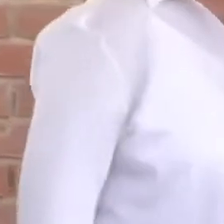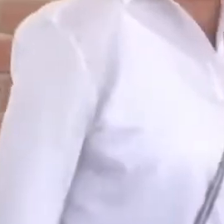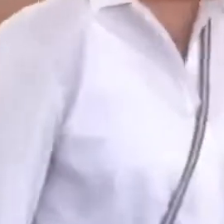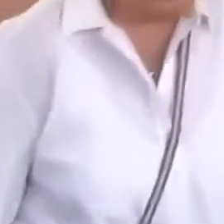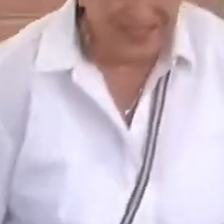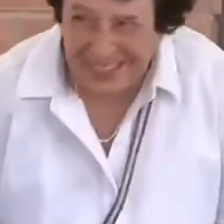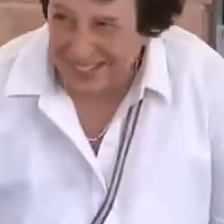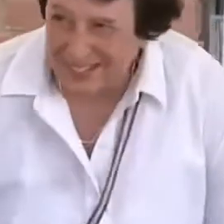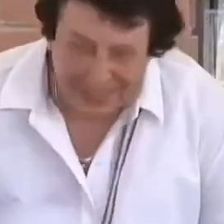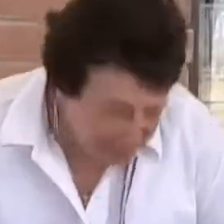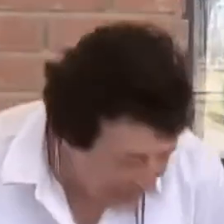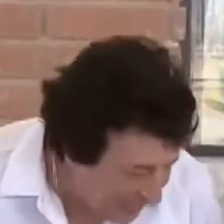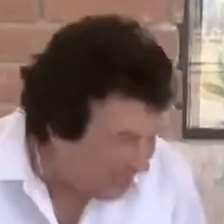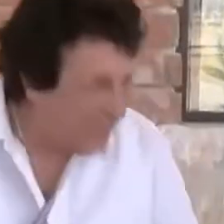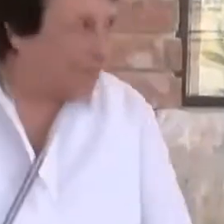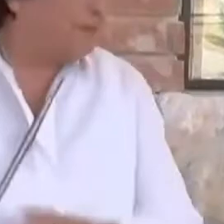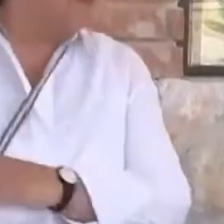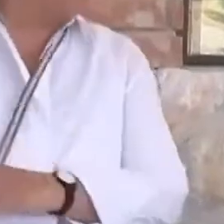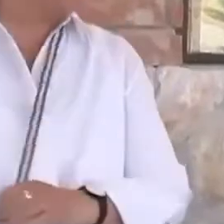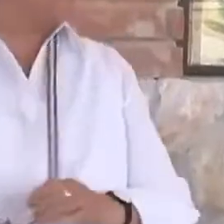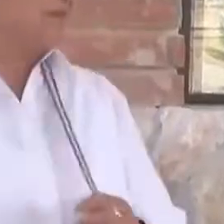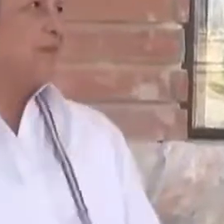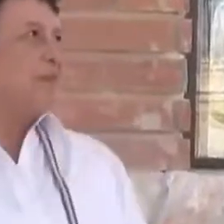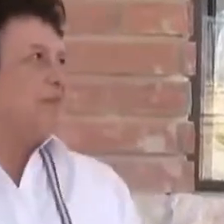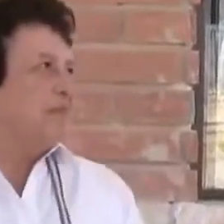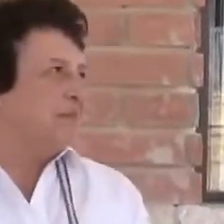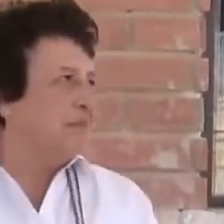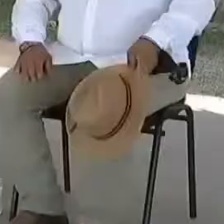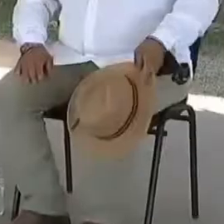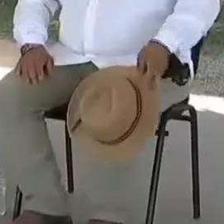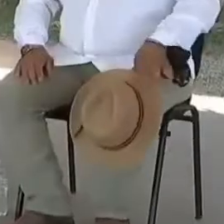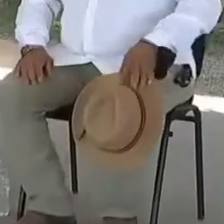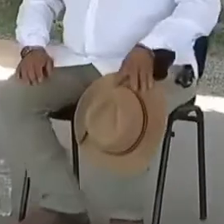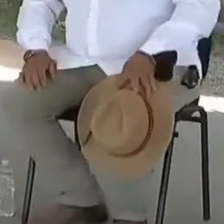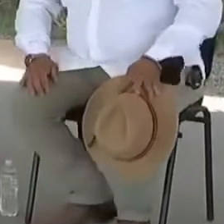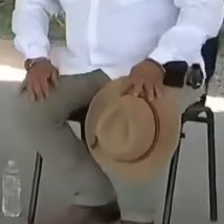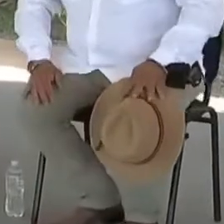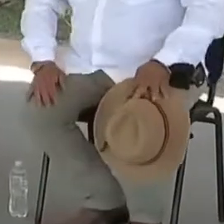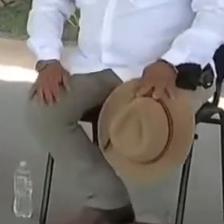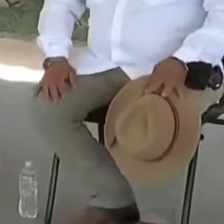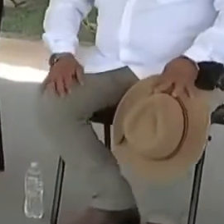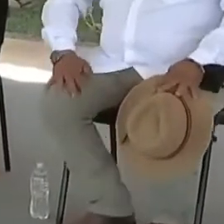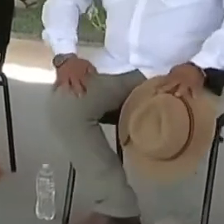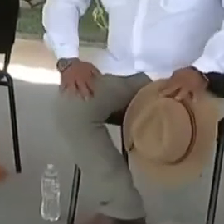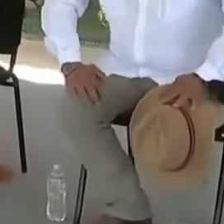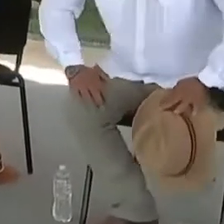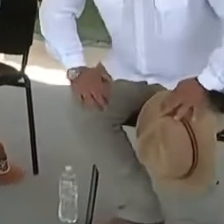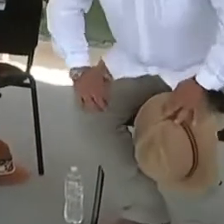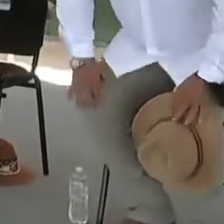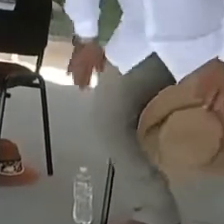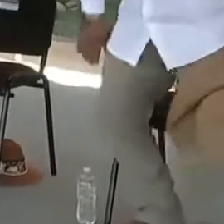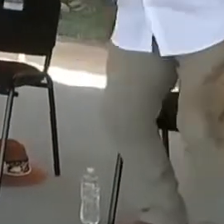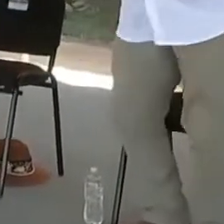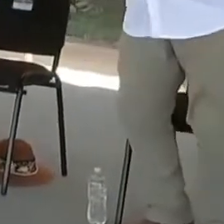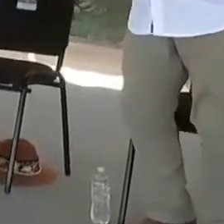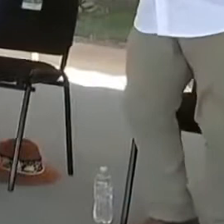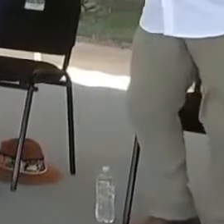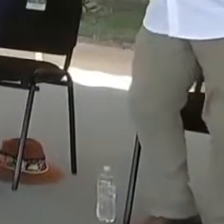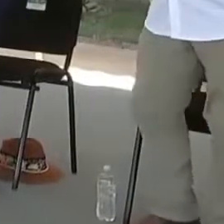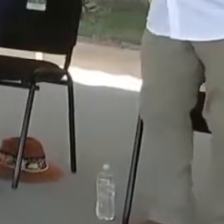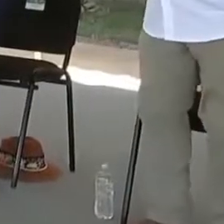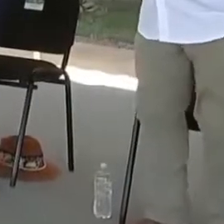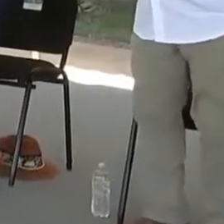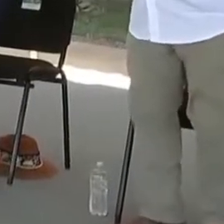estimado público escuchemos el mensaje que nos dirige el presidente constitucional de los estados unidos mexicanos licenciado andrés